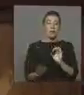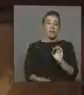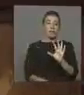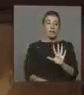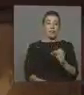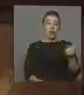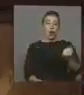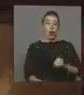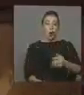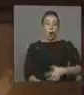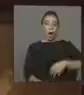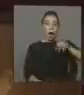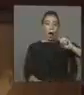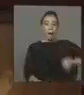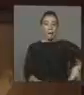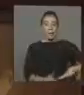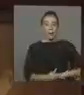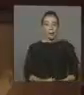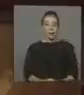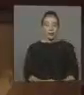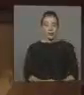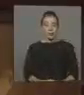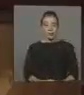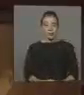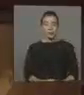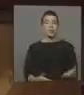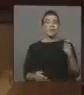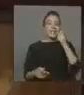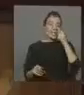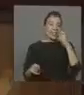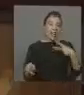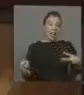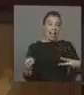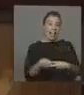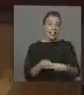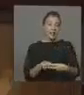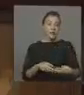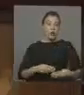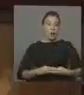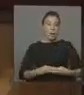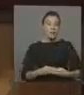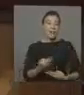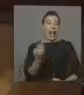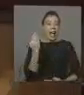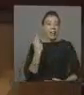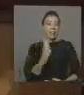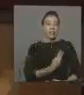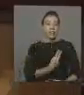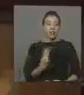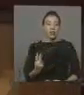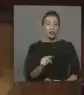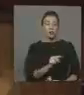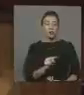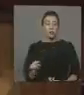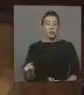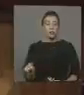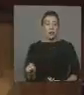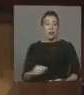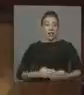395.905 abortos, es decir, interrupciones de embarazo antes de las 22 semanas de